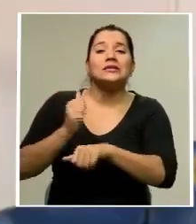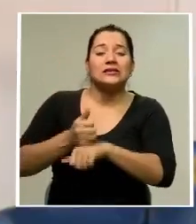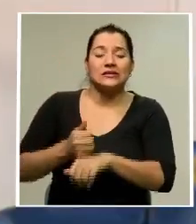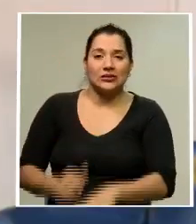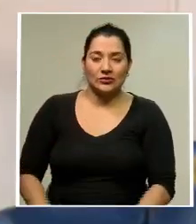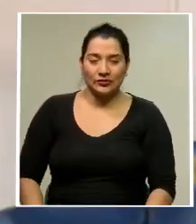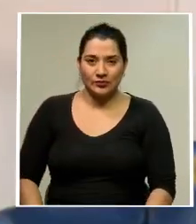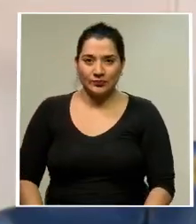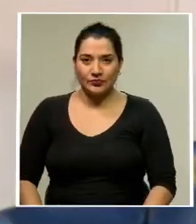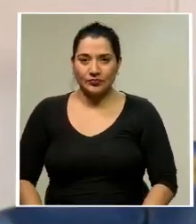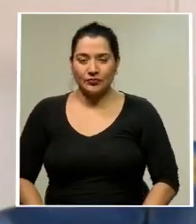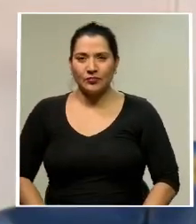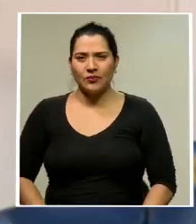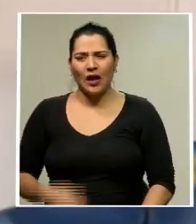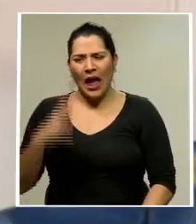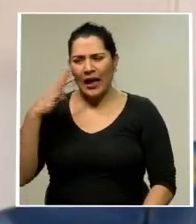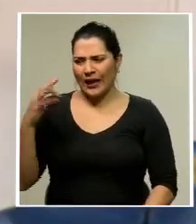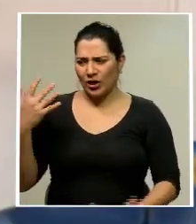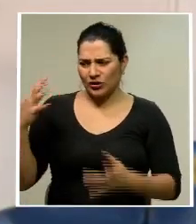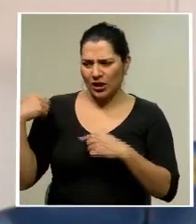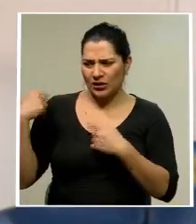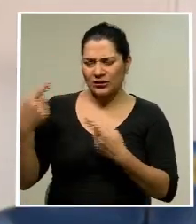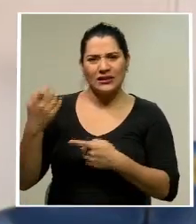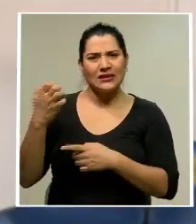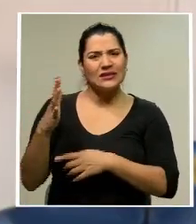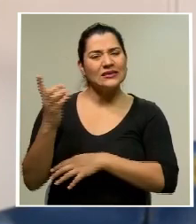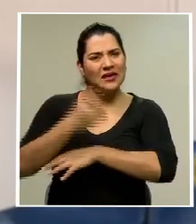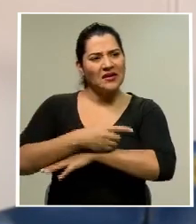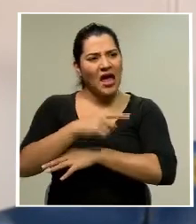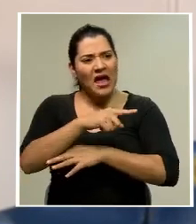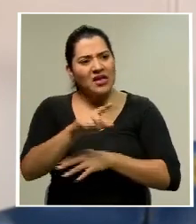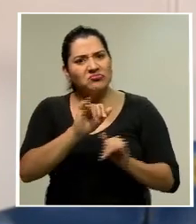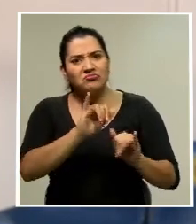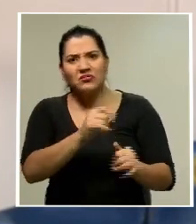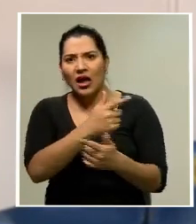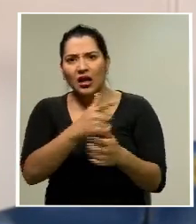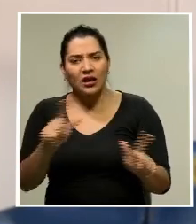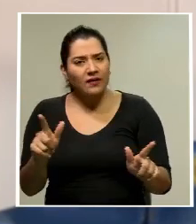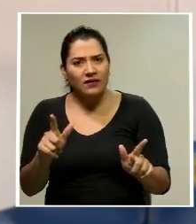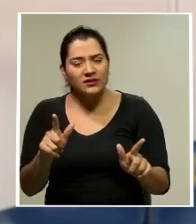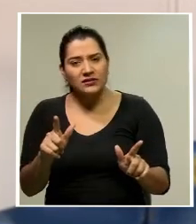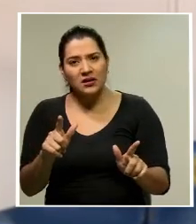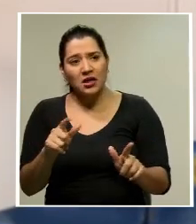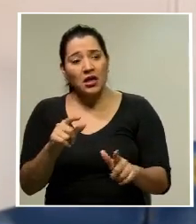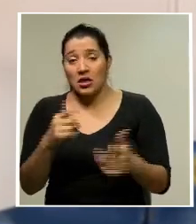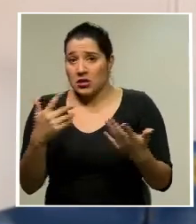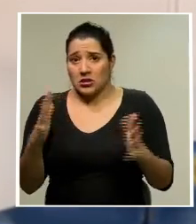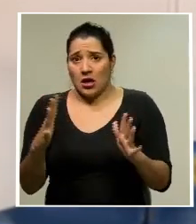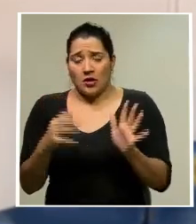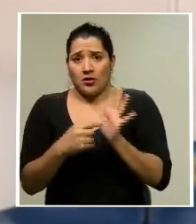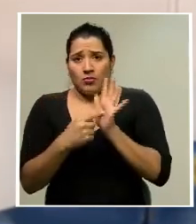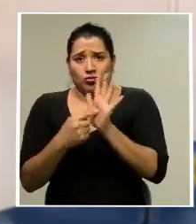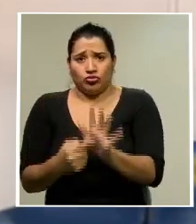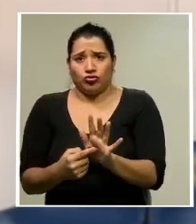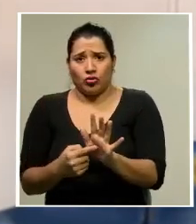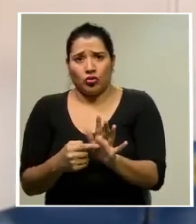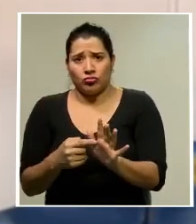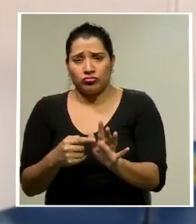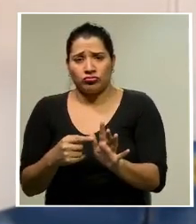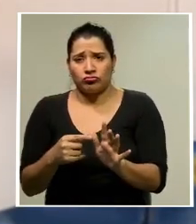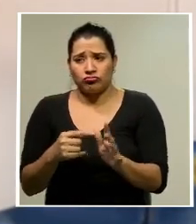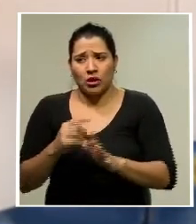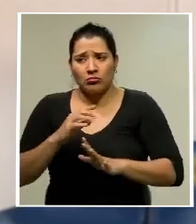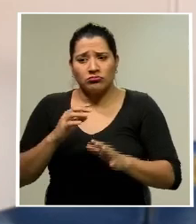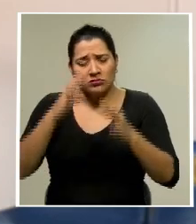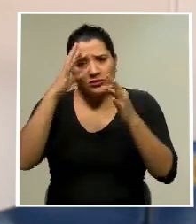Ya han pasado más de 15 días las personas en libertad y las medidas han demostrado que son suficientes para garantizar la adecuada marcha